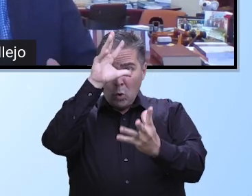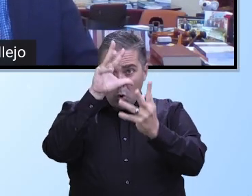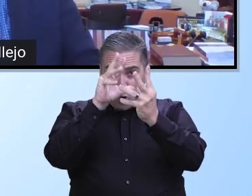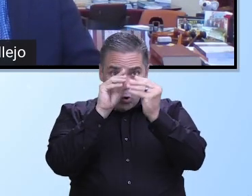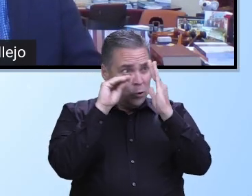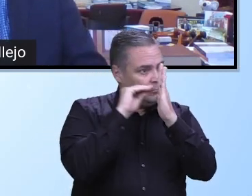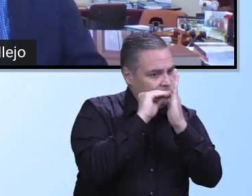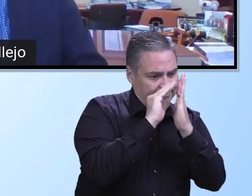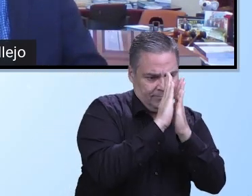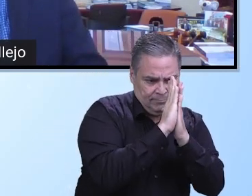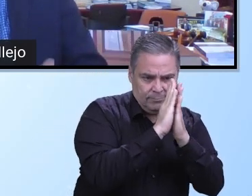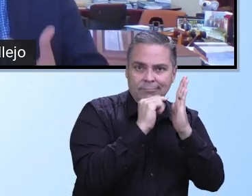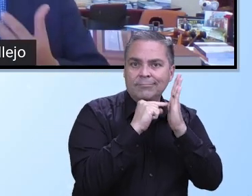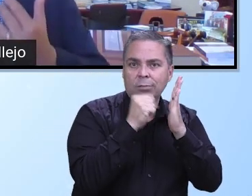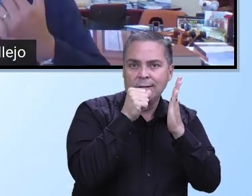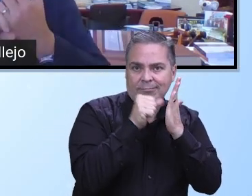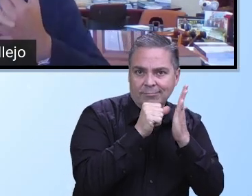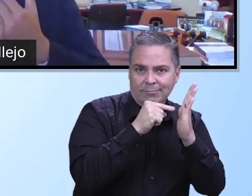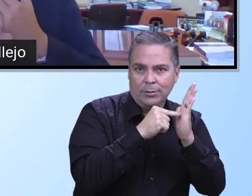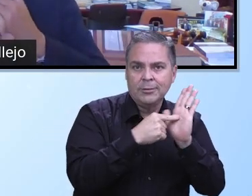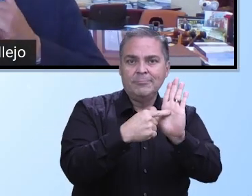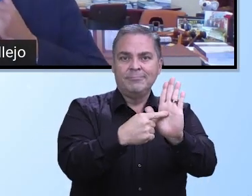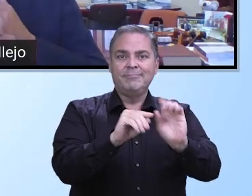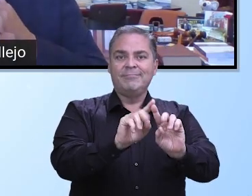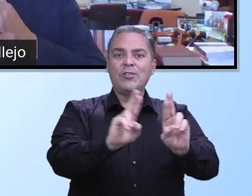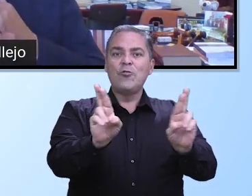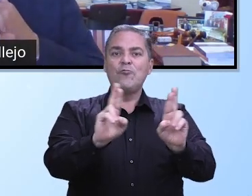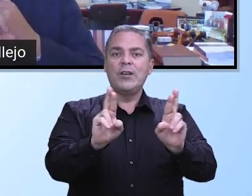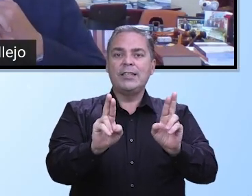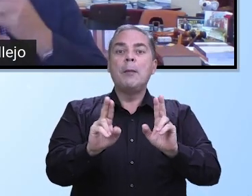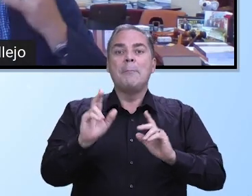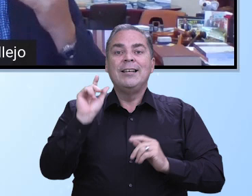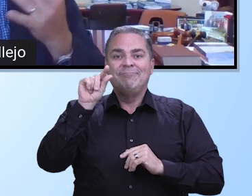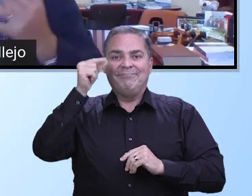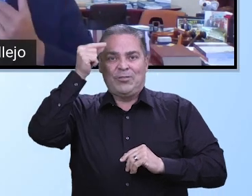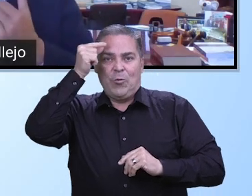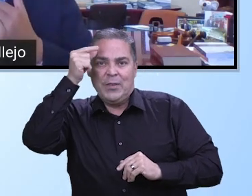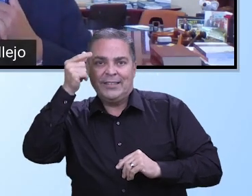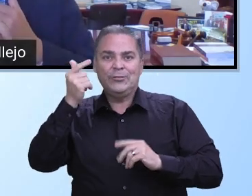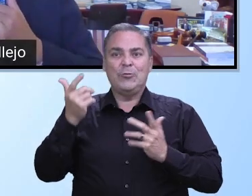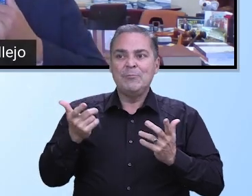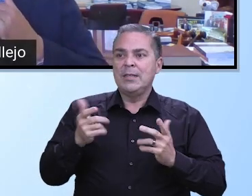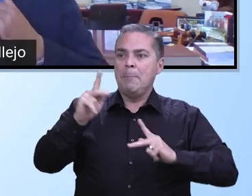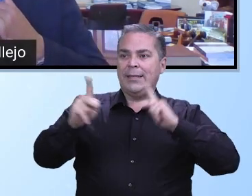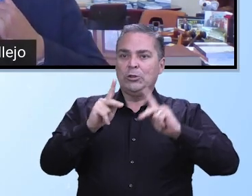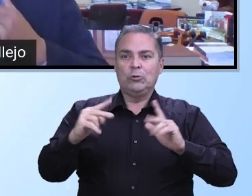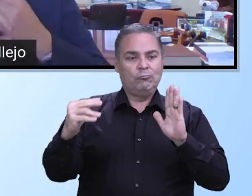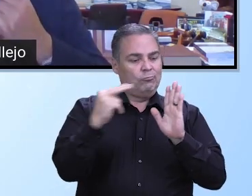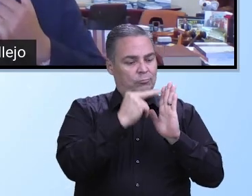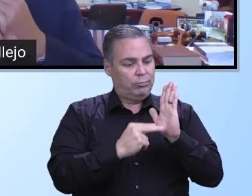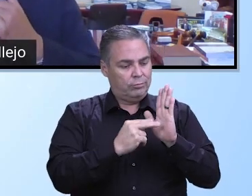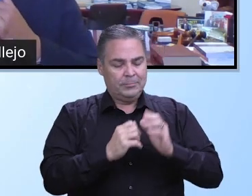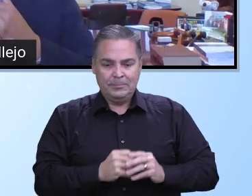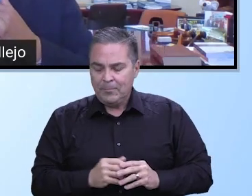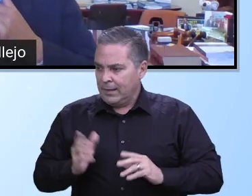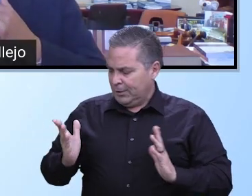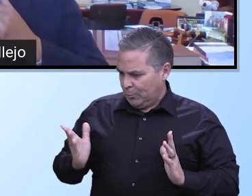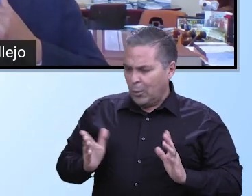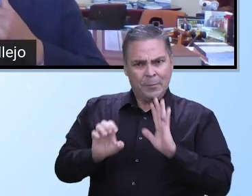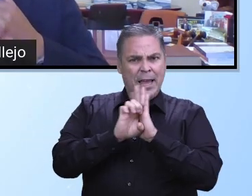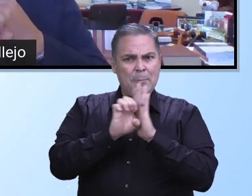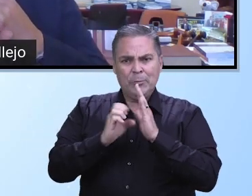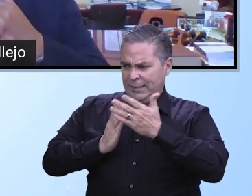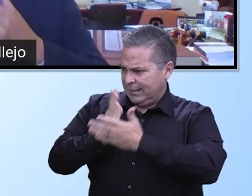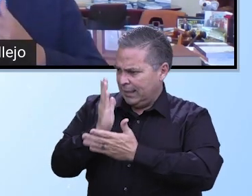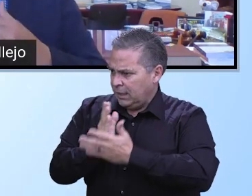la sociedad y para el Estado. Por ejemplo, ese derecho que tienen las personas de edad avanzada o los adultos mayores de tomar decisiones sobre